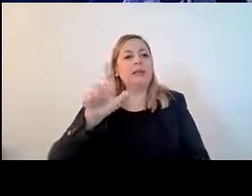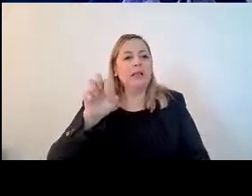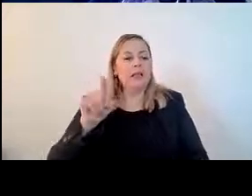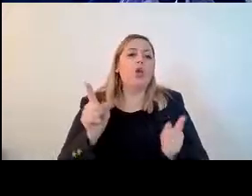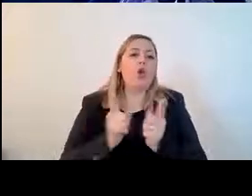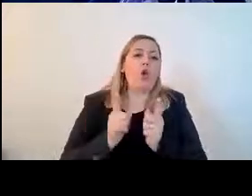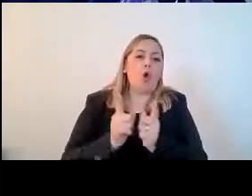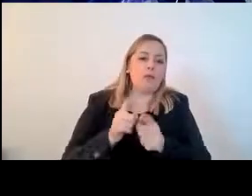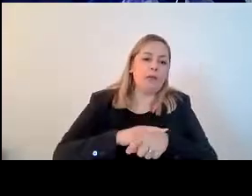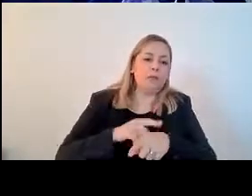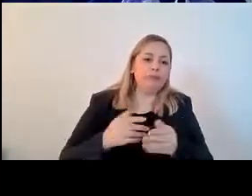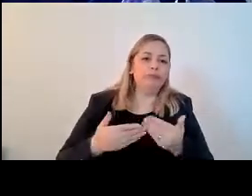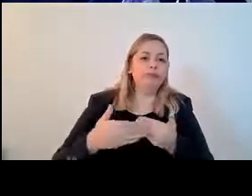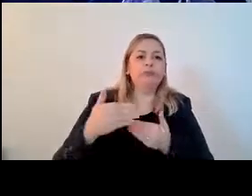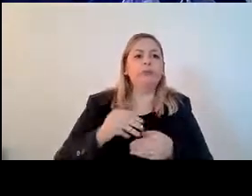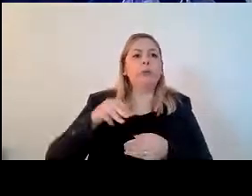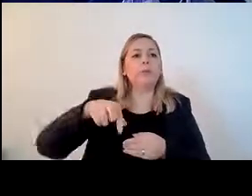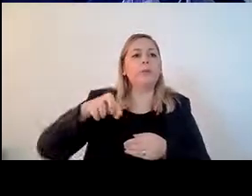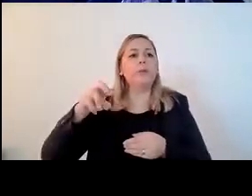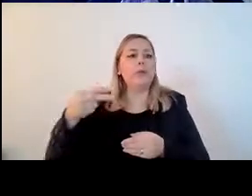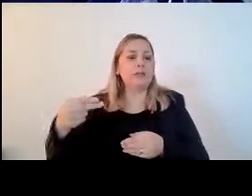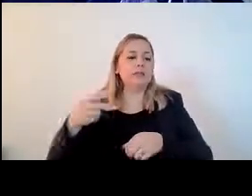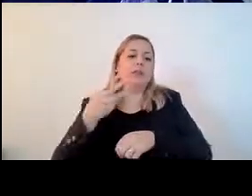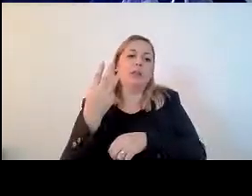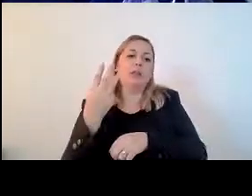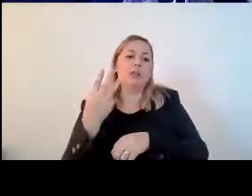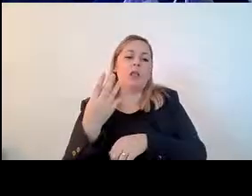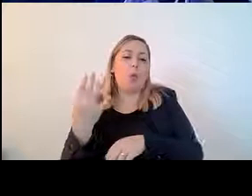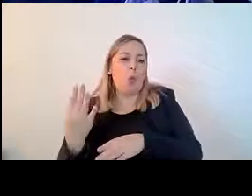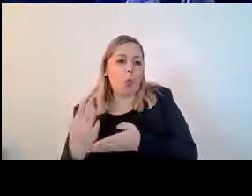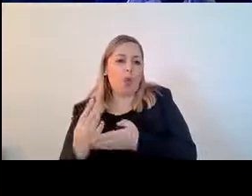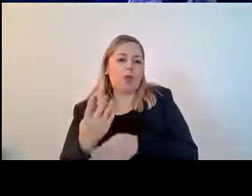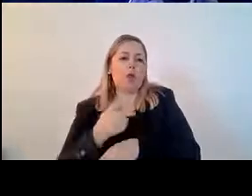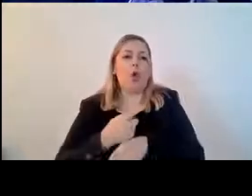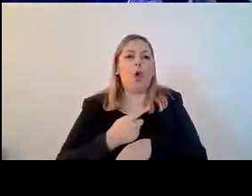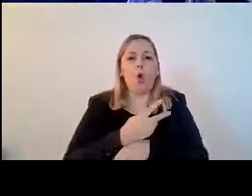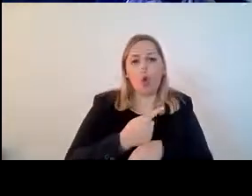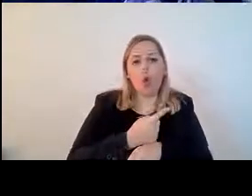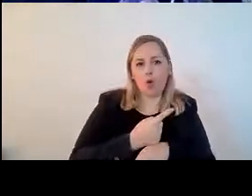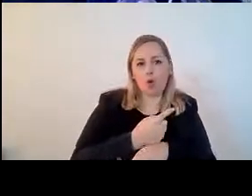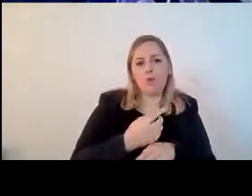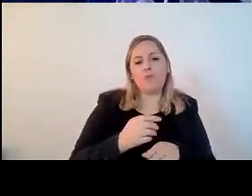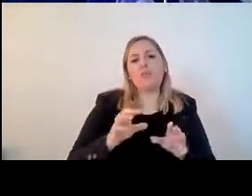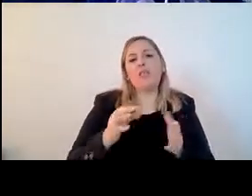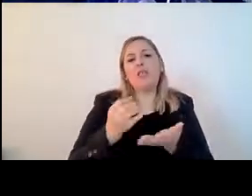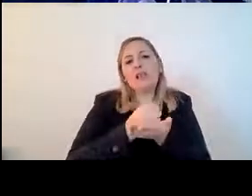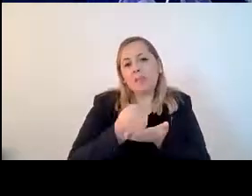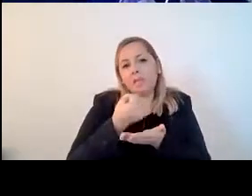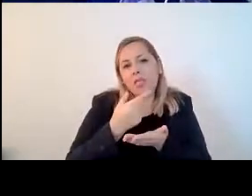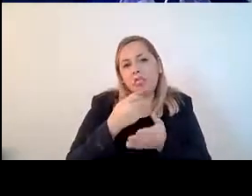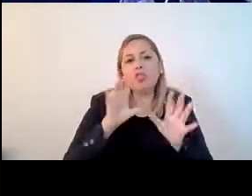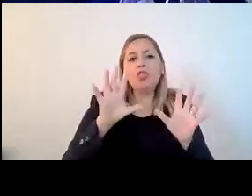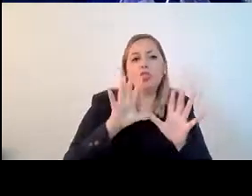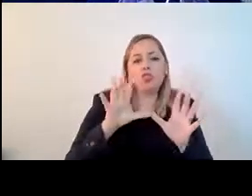duración, nombre MPH, dura 3 a 4 horas y viene en tabletas 5, 10, 20 miligramos y el rango